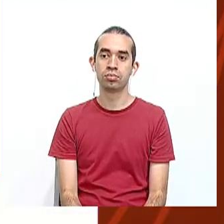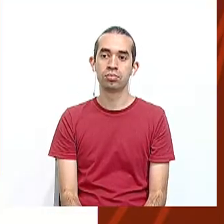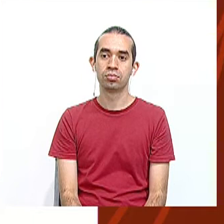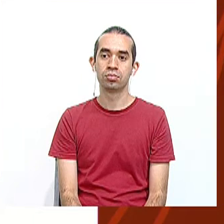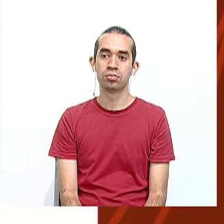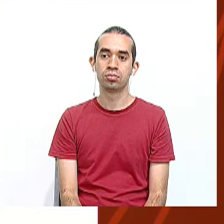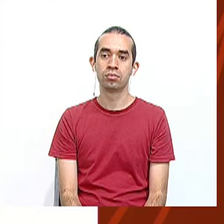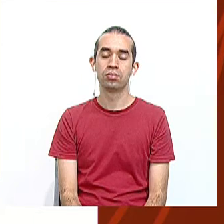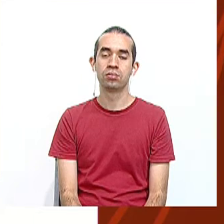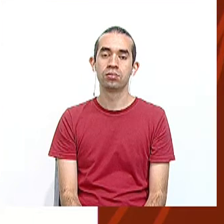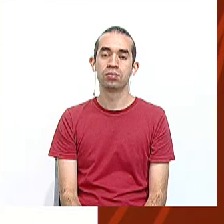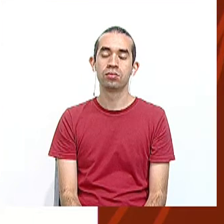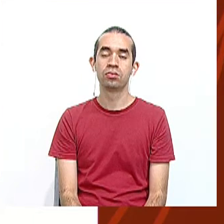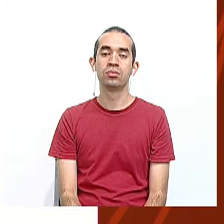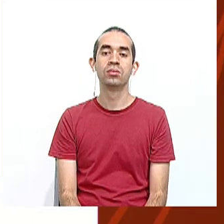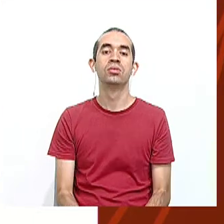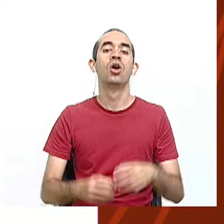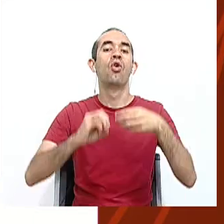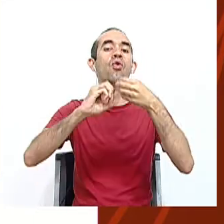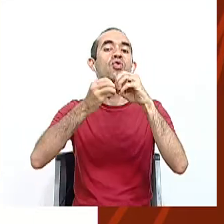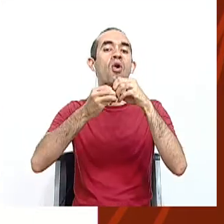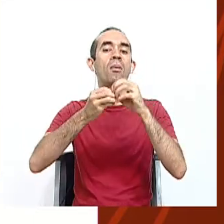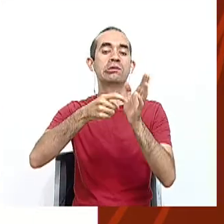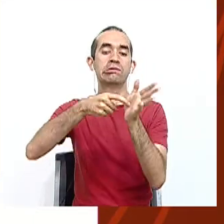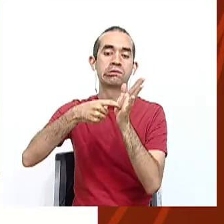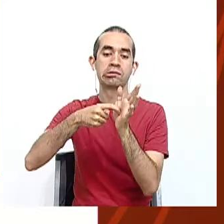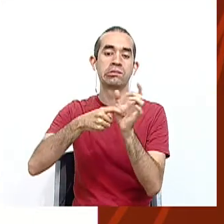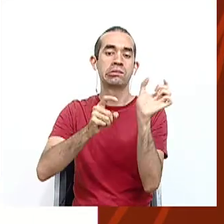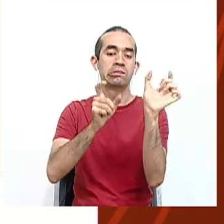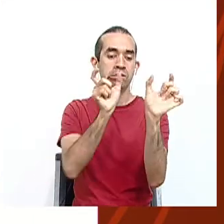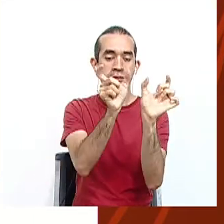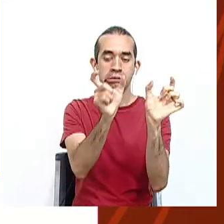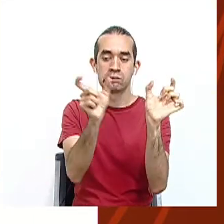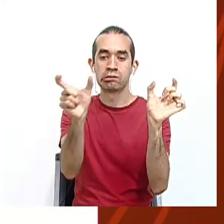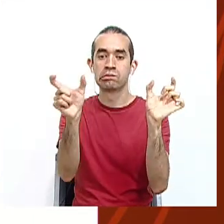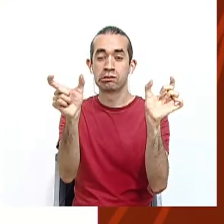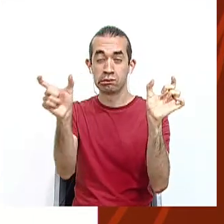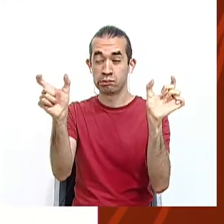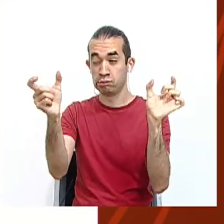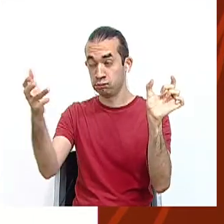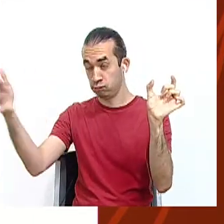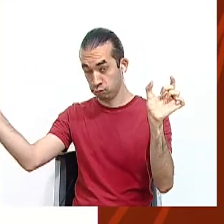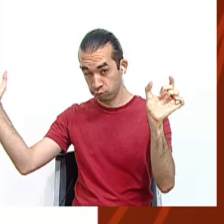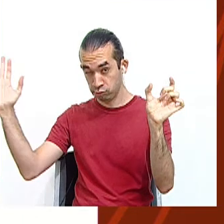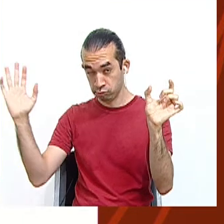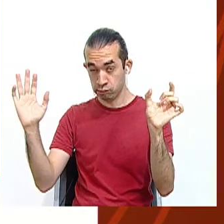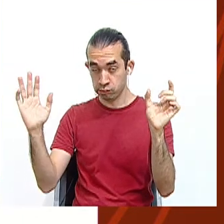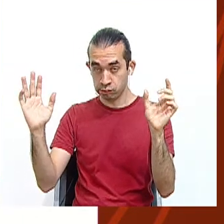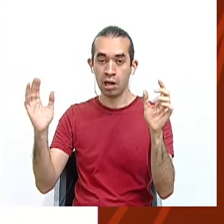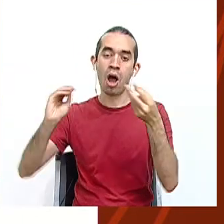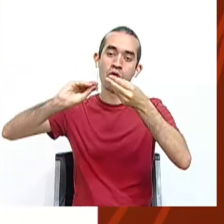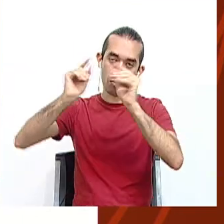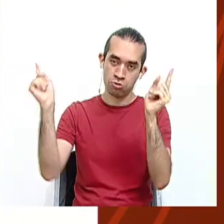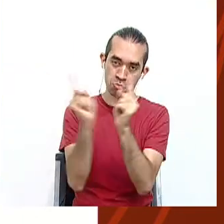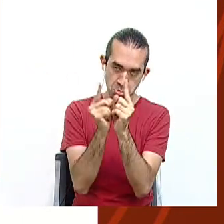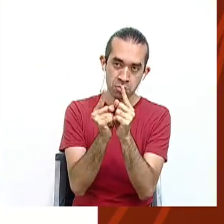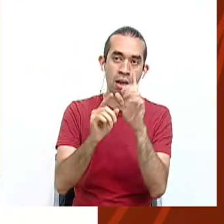Escritura en números. Números que exigen 4 o más palabras en su escritura. Como el ejemplo,